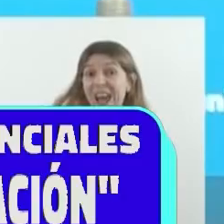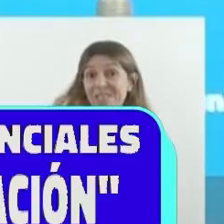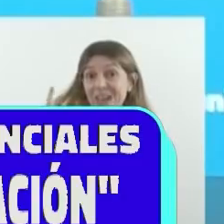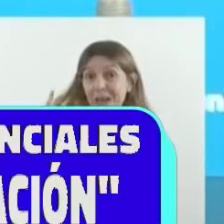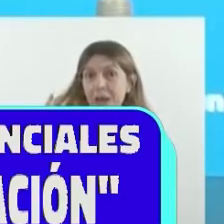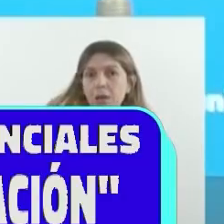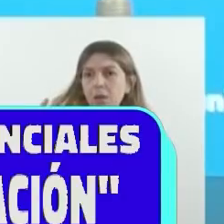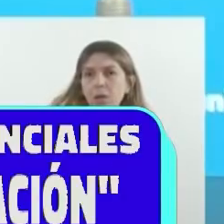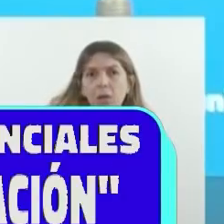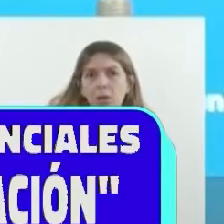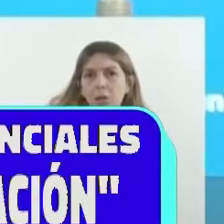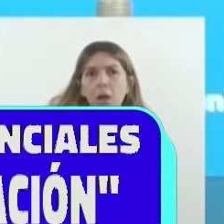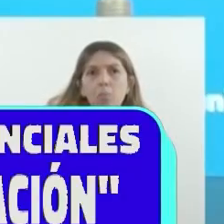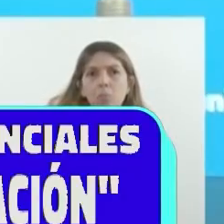región.